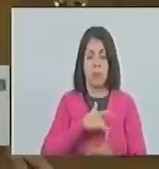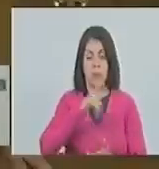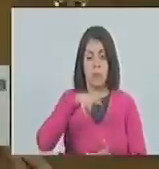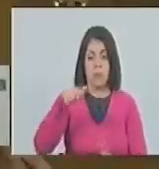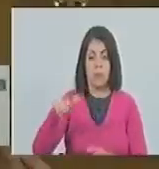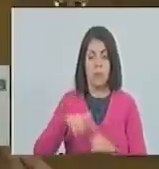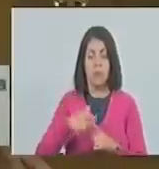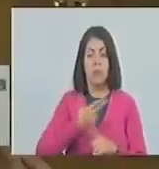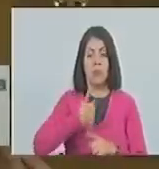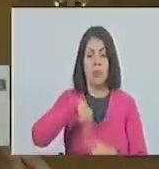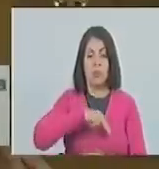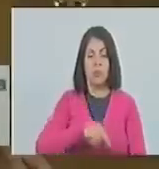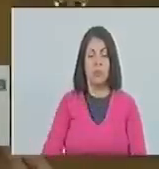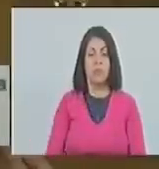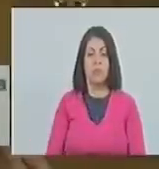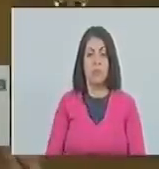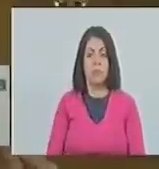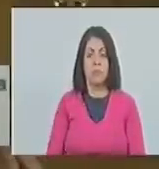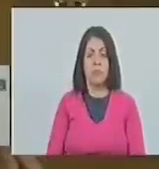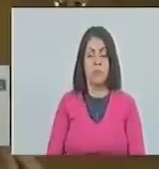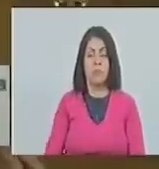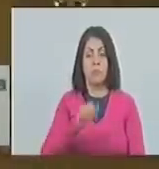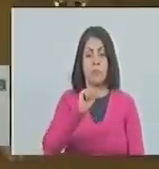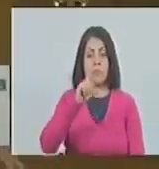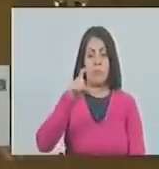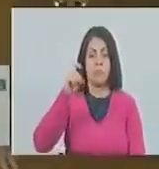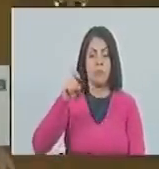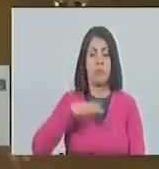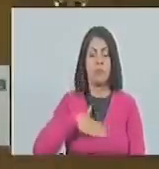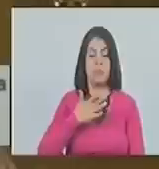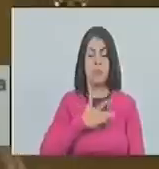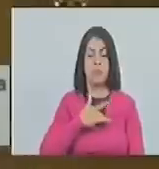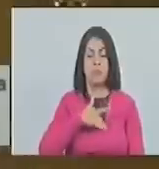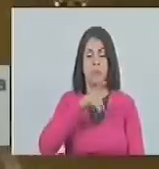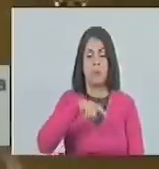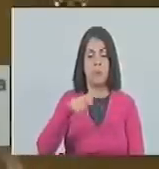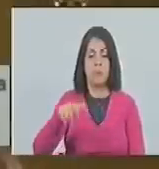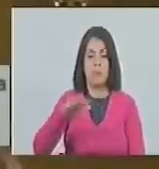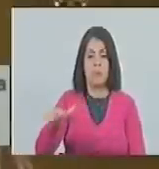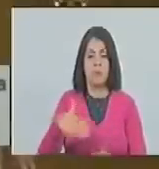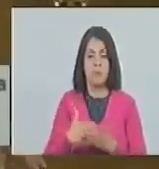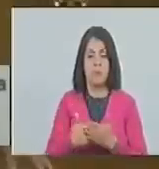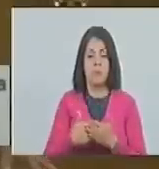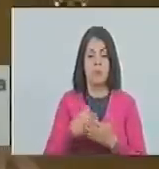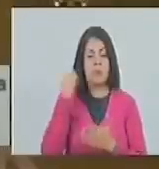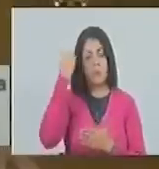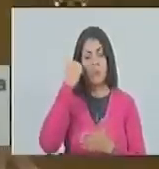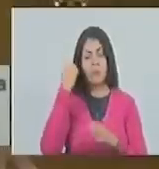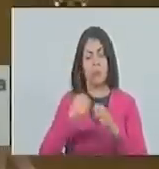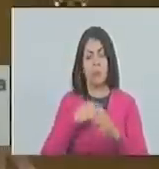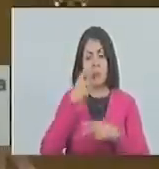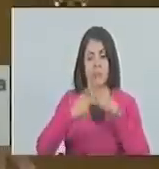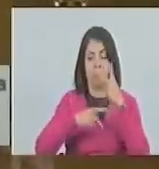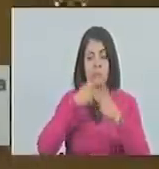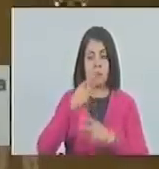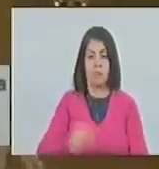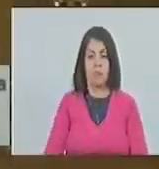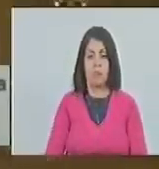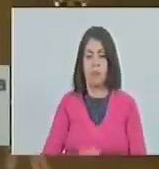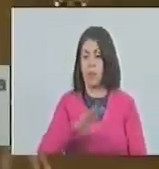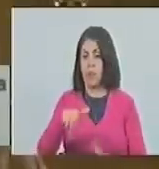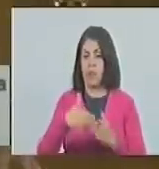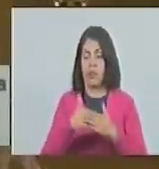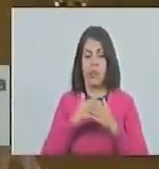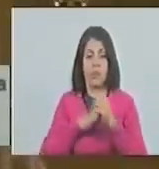las personas que el nuestro. Que el caso de Alex Saab puede sensibilizar a personas de todas las opiniones políticas, de todas